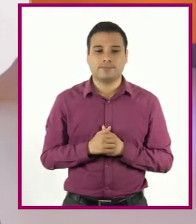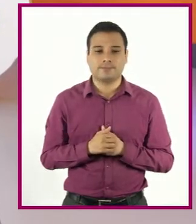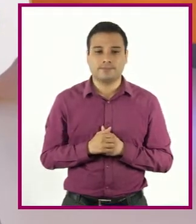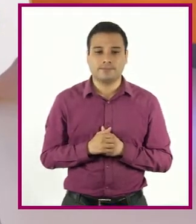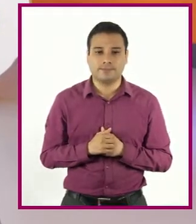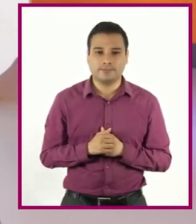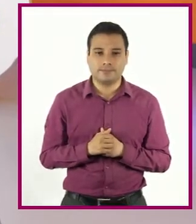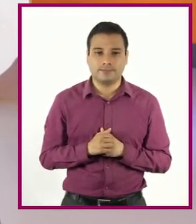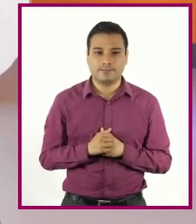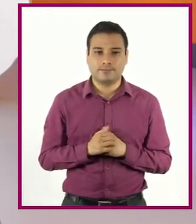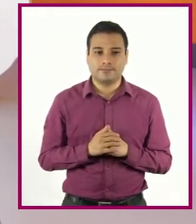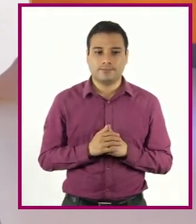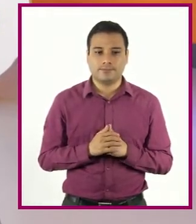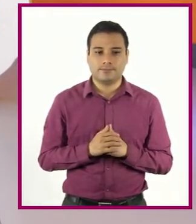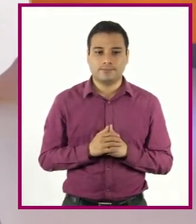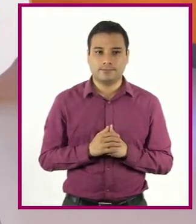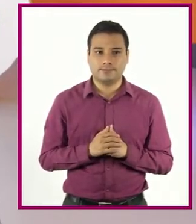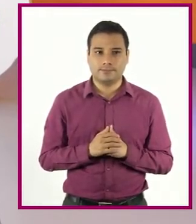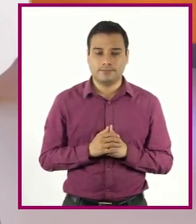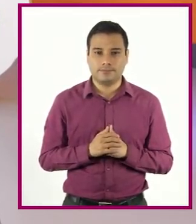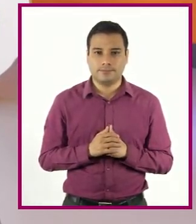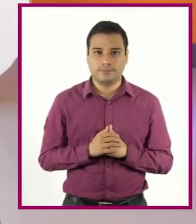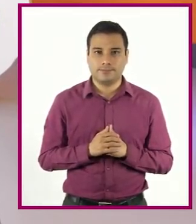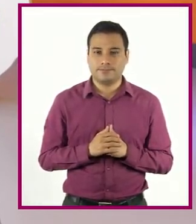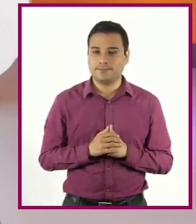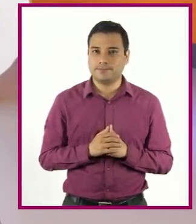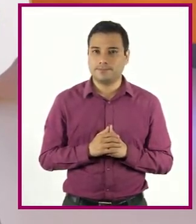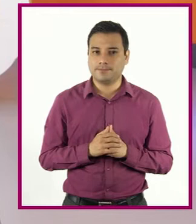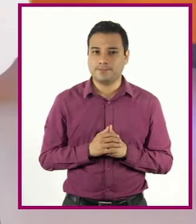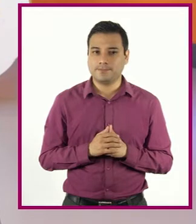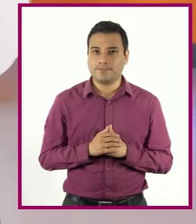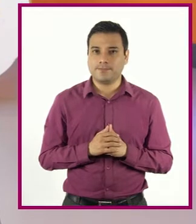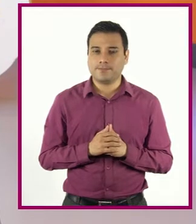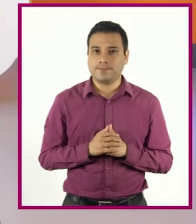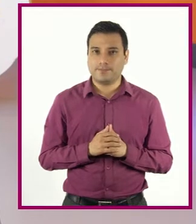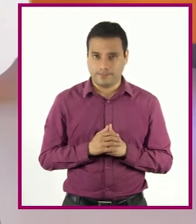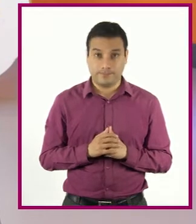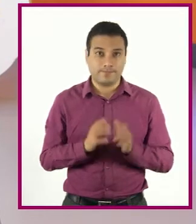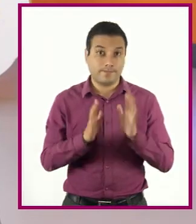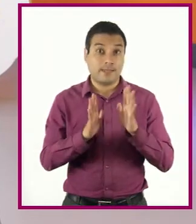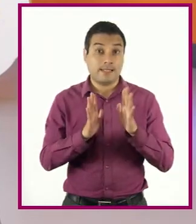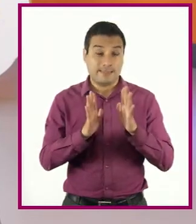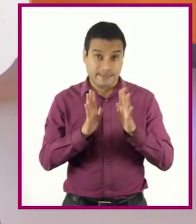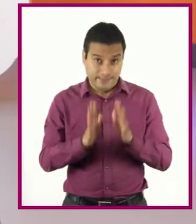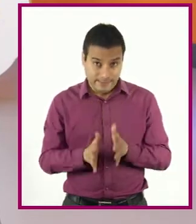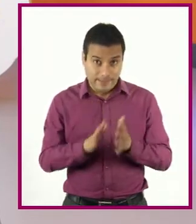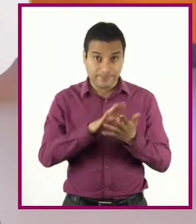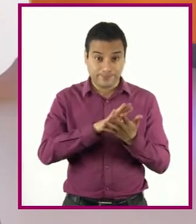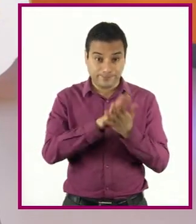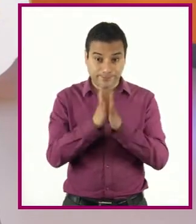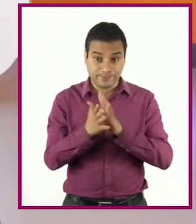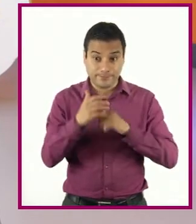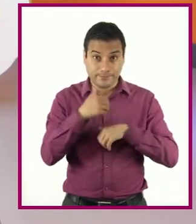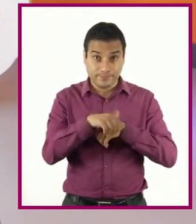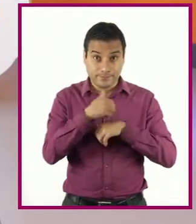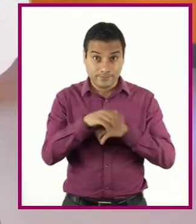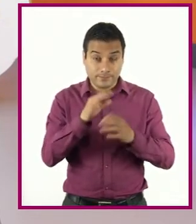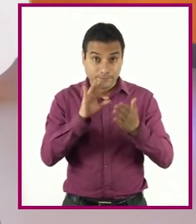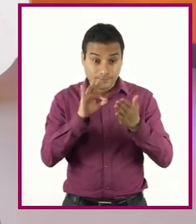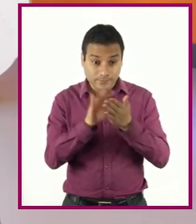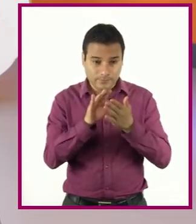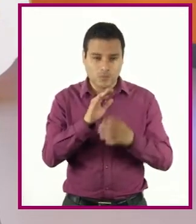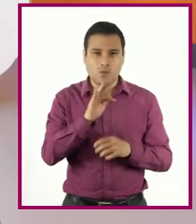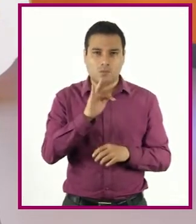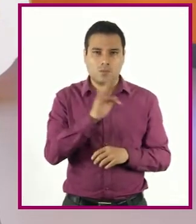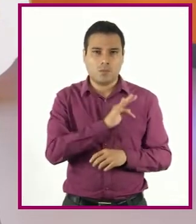0.6666 periódico, truncada a 4 cifras. Con ambas equivalencias, se tiene la posibilidad